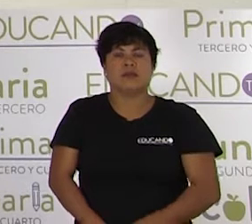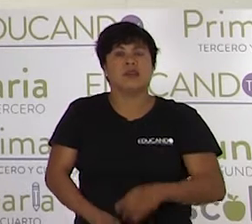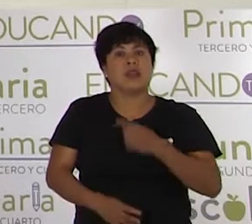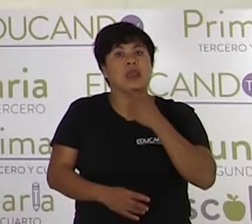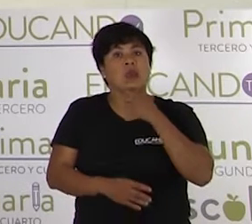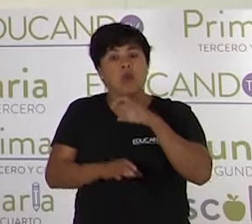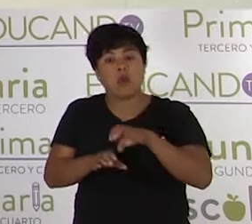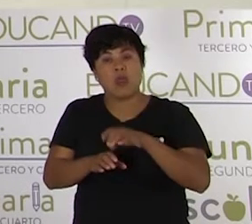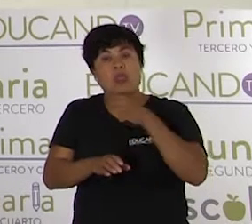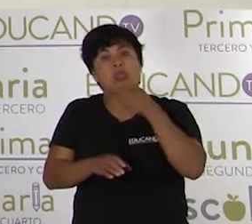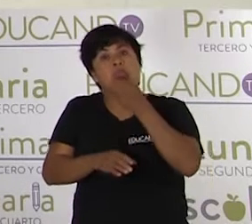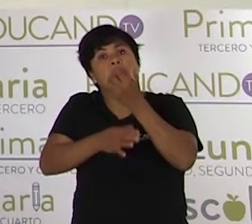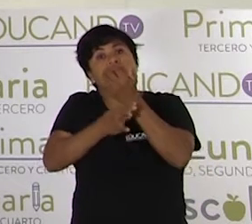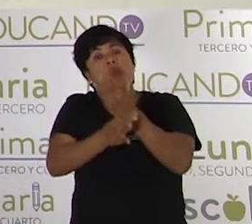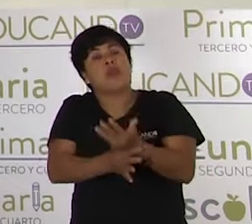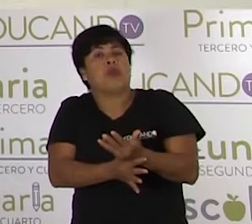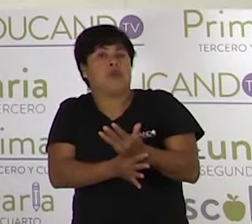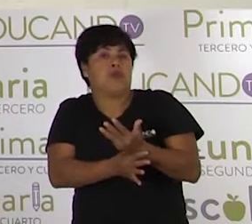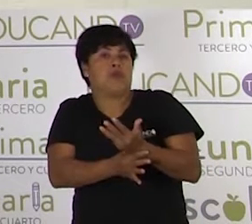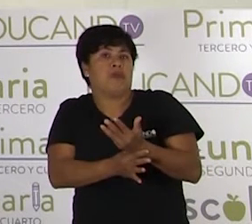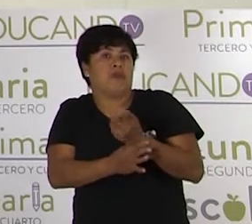Cuentan